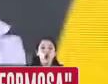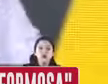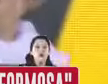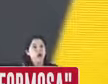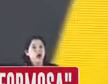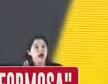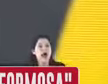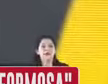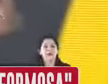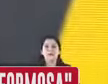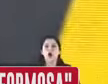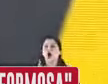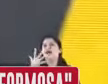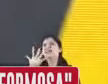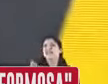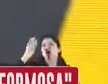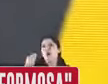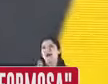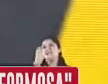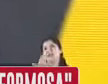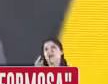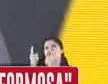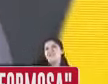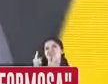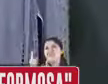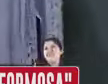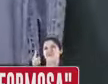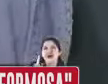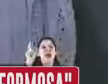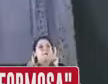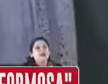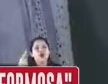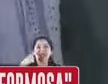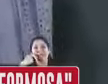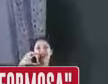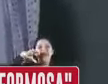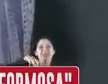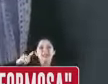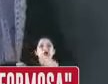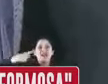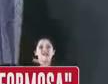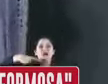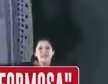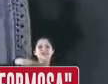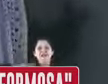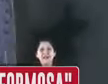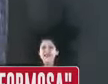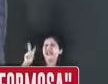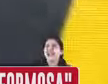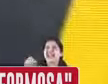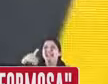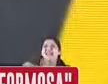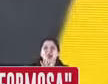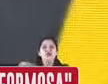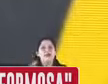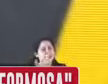pedidos y hablar hablaba de los intendentes que no van a poder ser reelectos como si como si la reelección